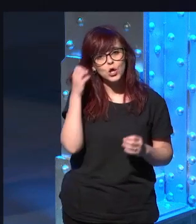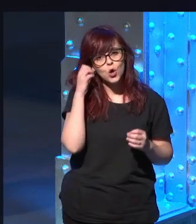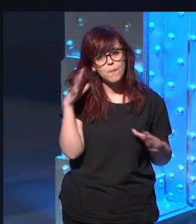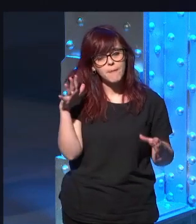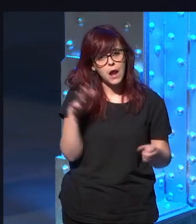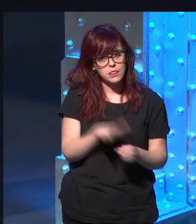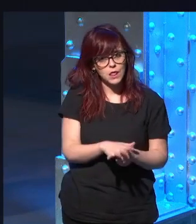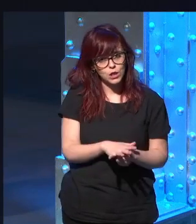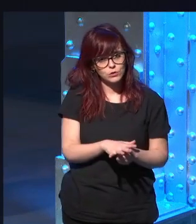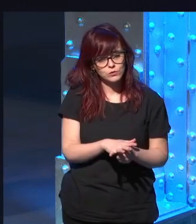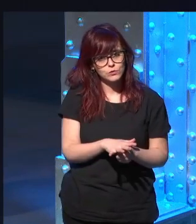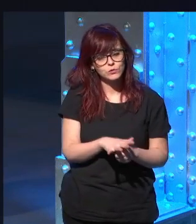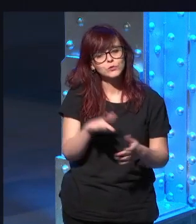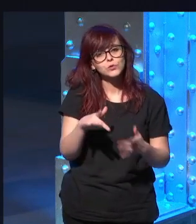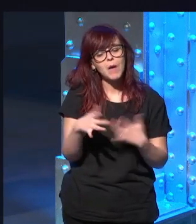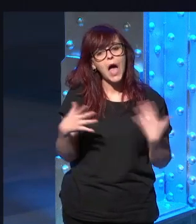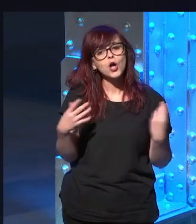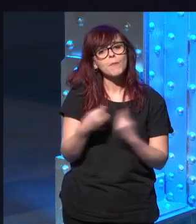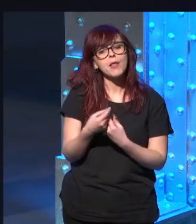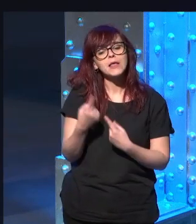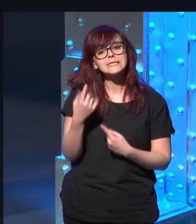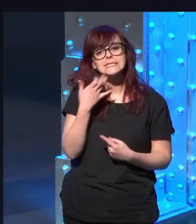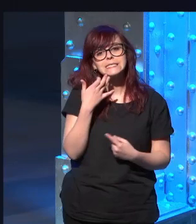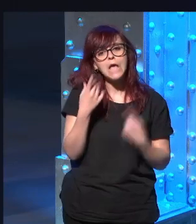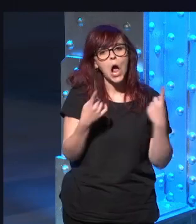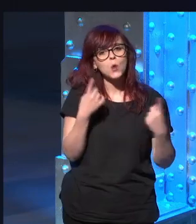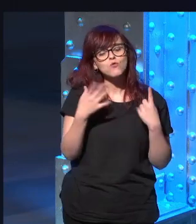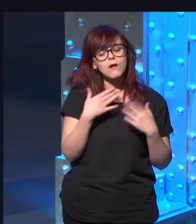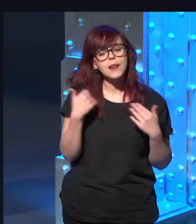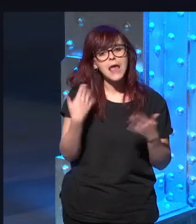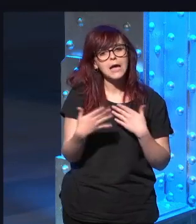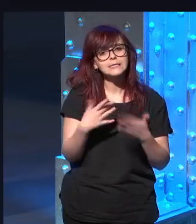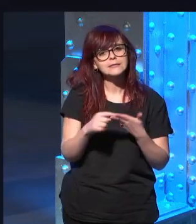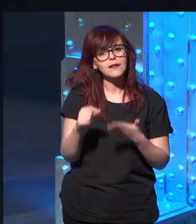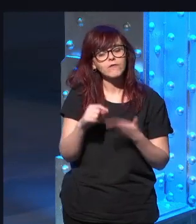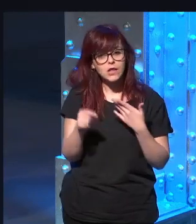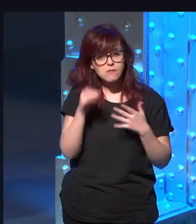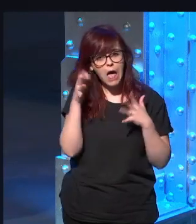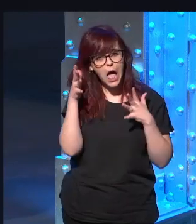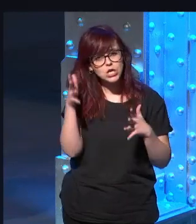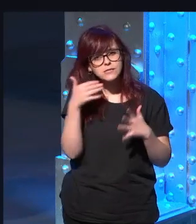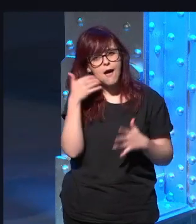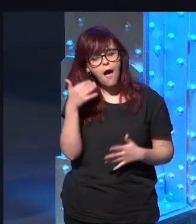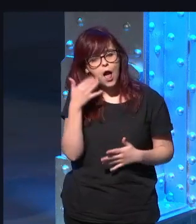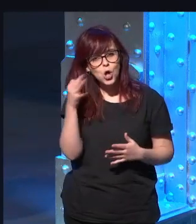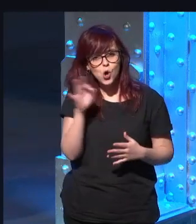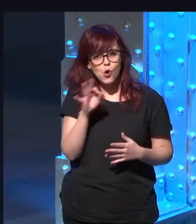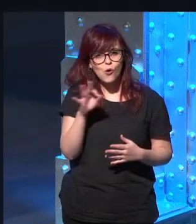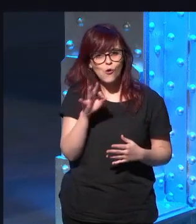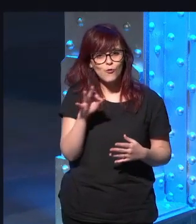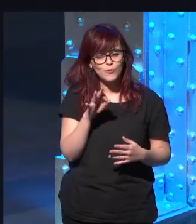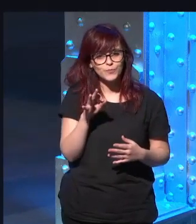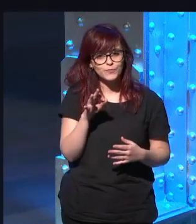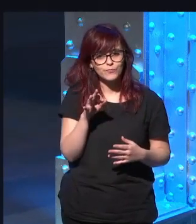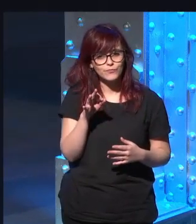nos acompañan, si alguno de ellos quisiera escribir y si ya se pusieran en